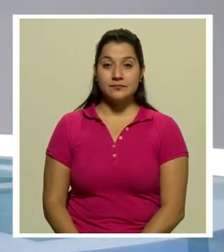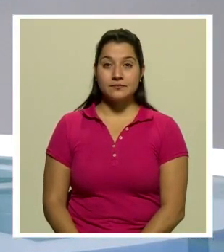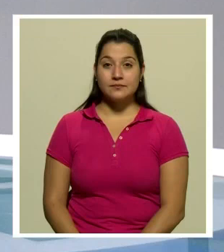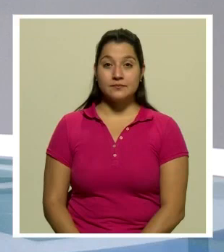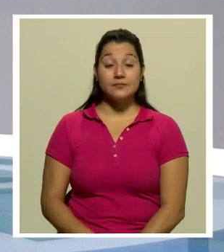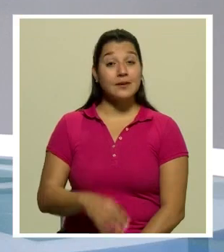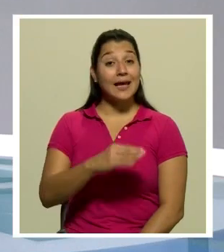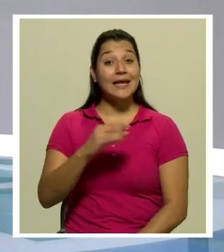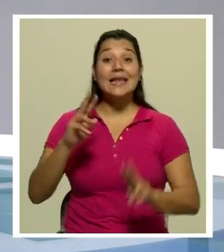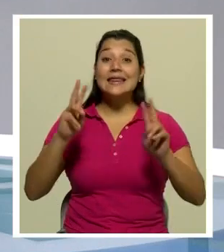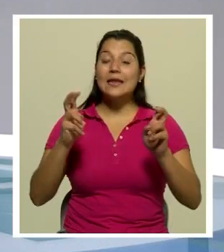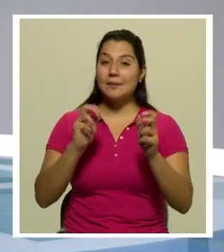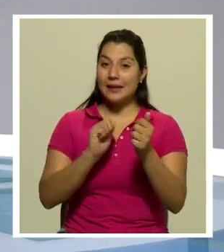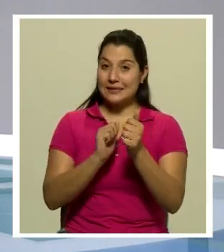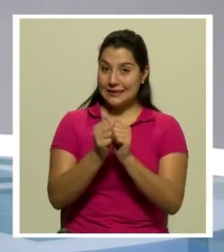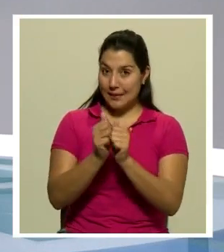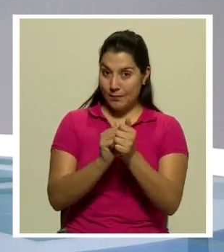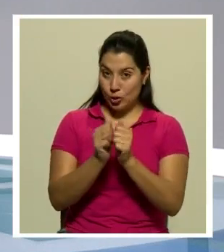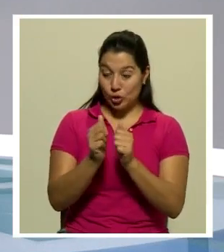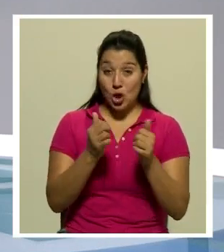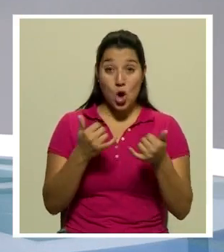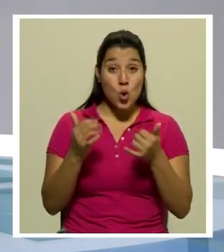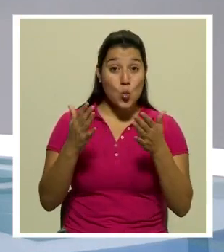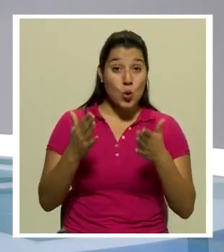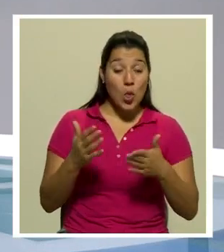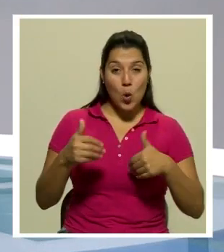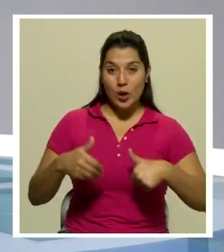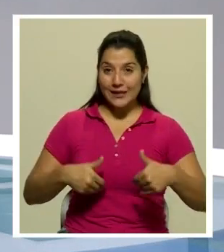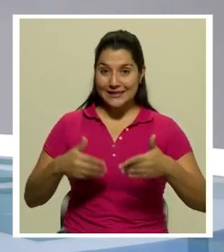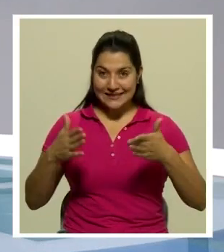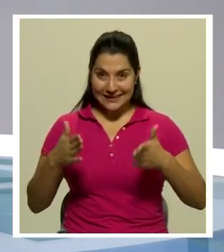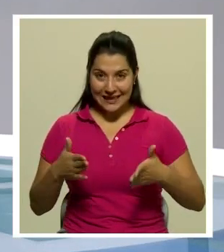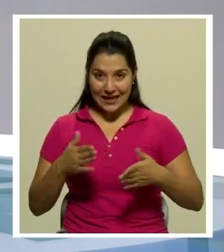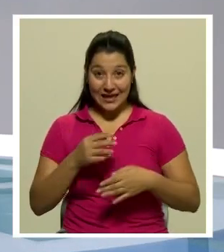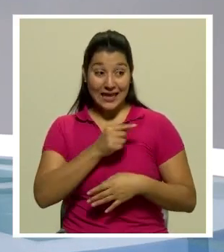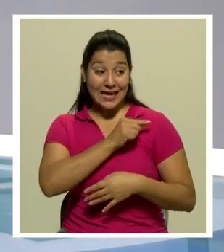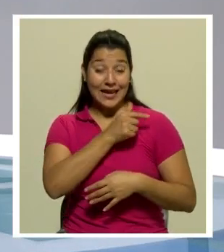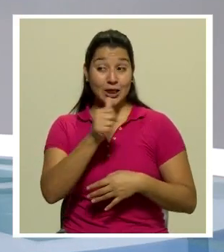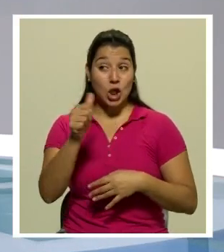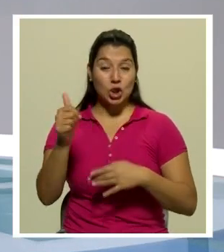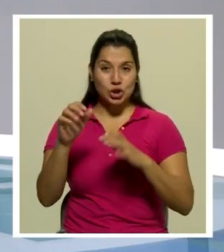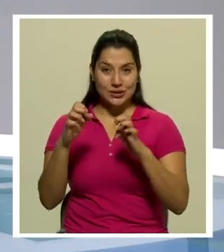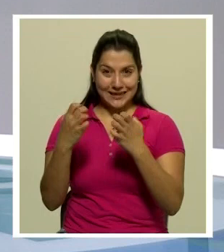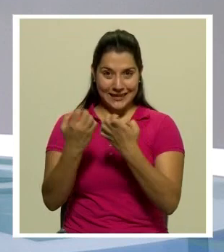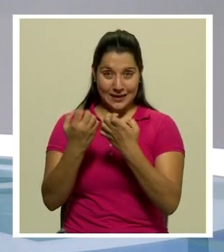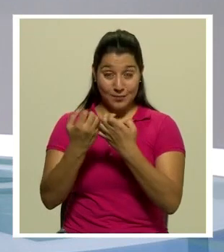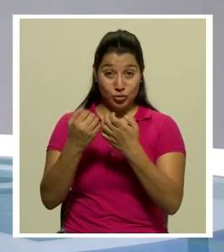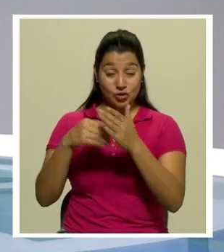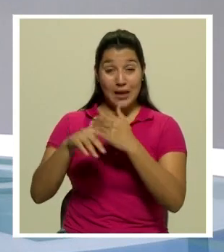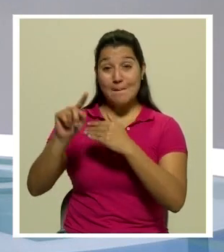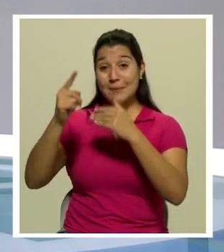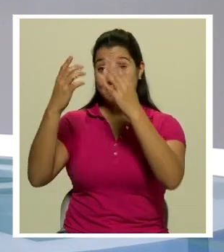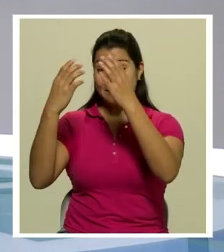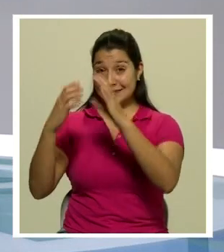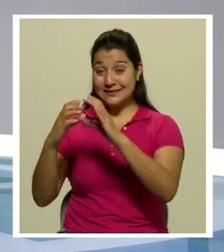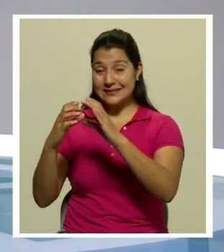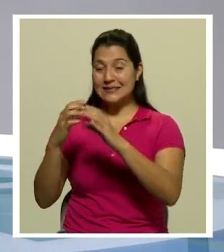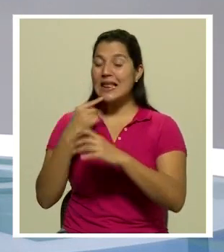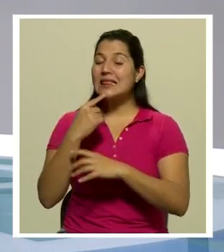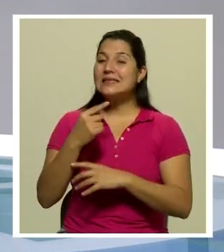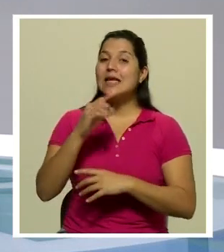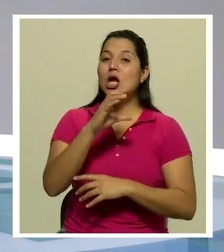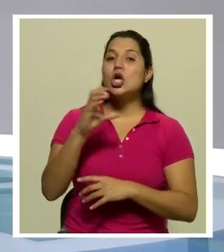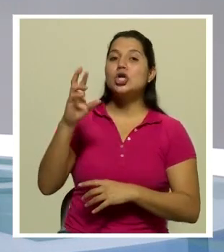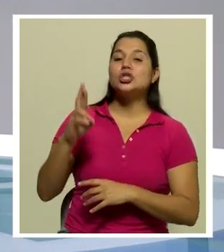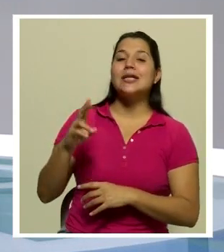Y en los deportes, jugadores, entrenadores y gerentes de otros equipos de primera división manifiestan que el país